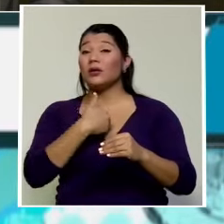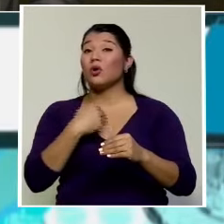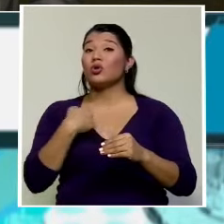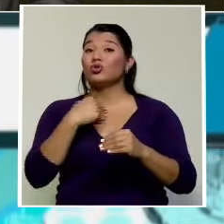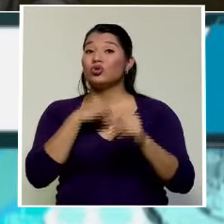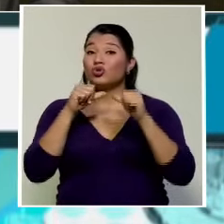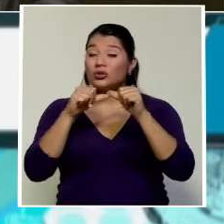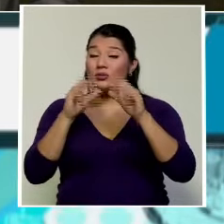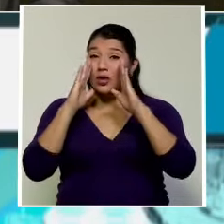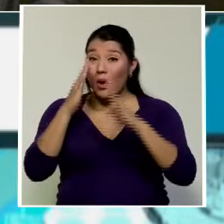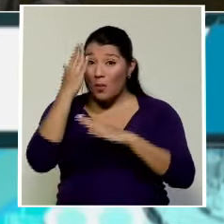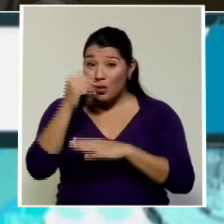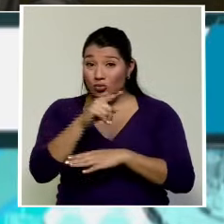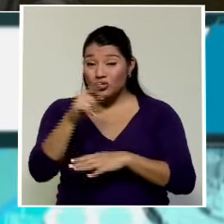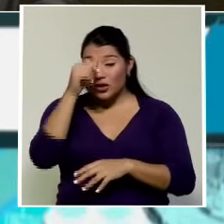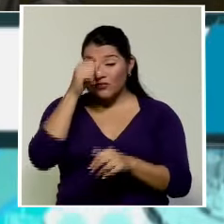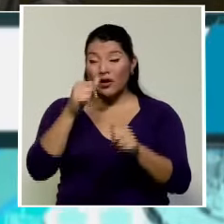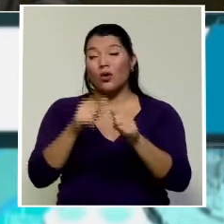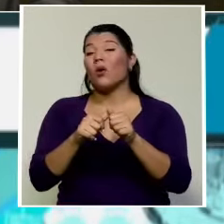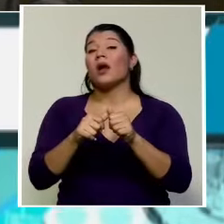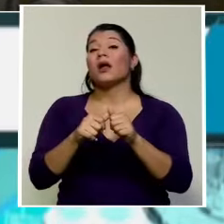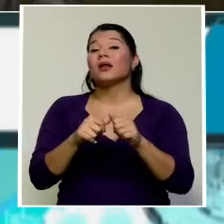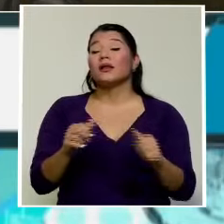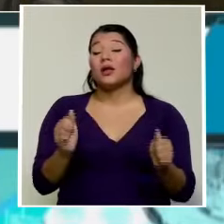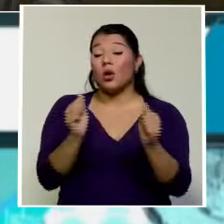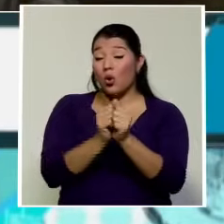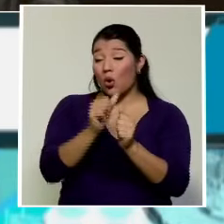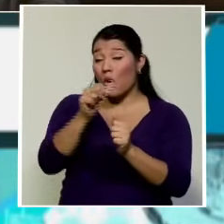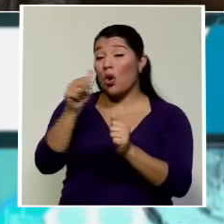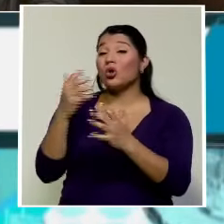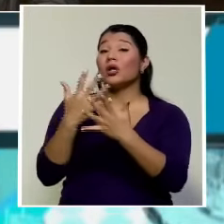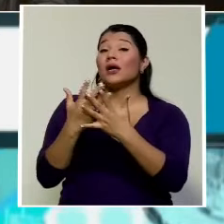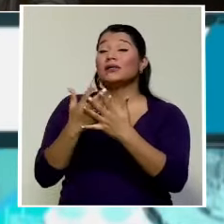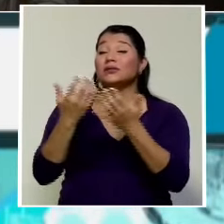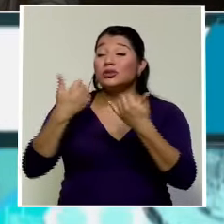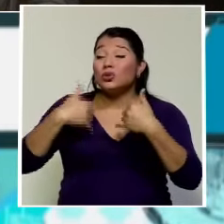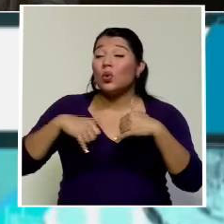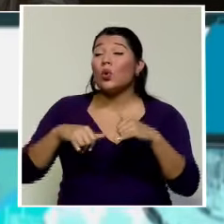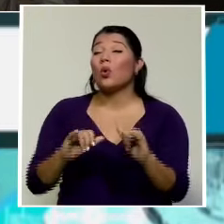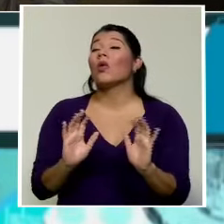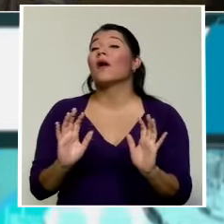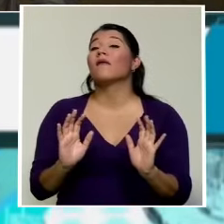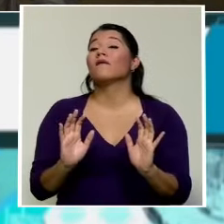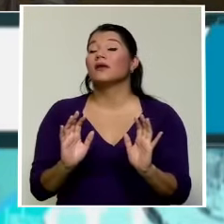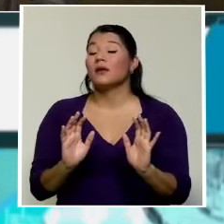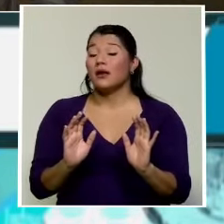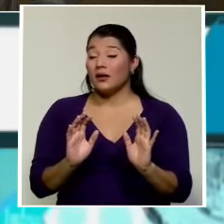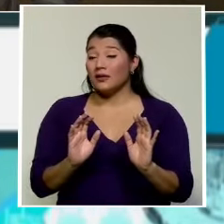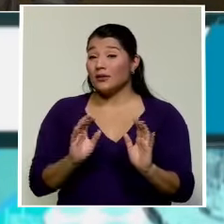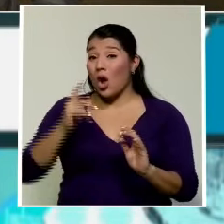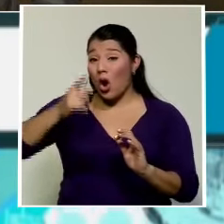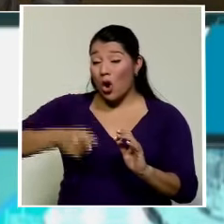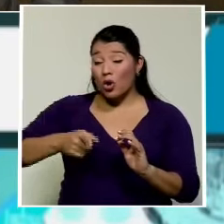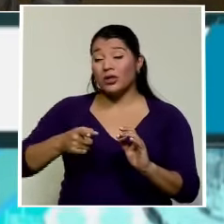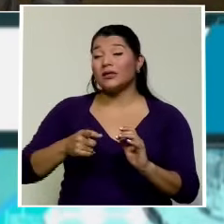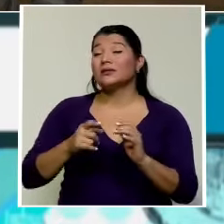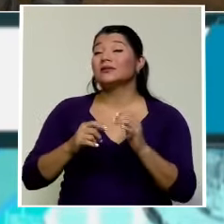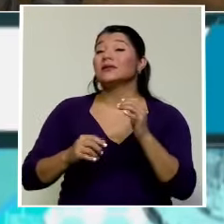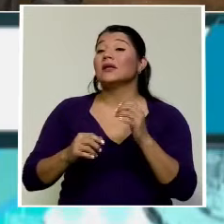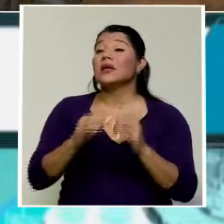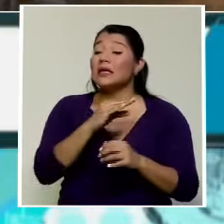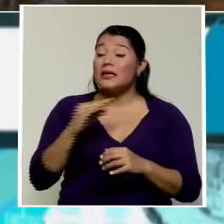porque recordemos que sobre el resto de las cárceles del país todavía pesan órdenes de ejecución de la pena donde deben resolverse y que